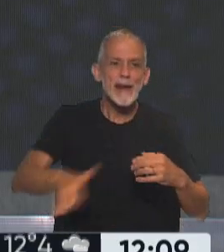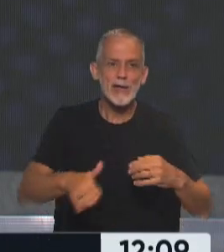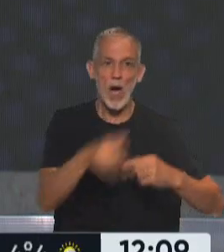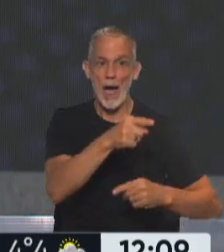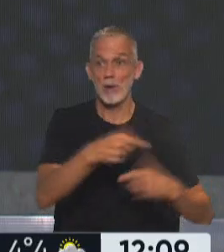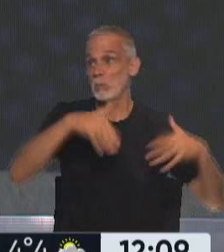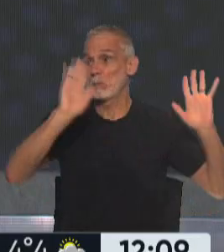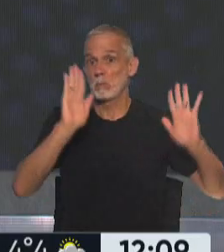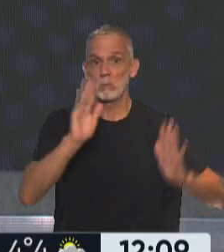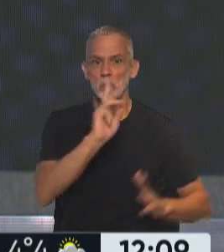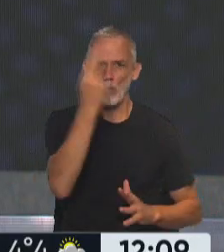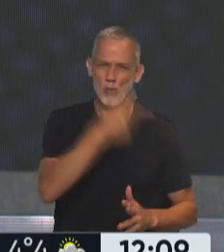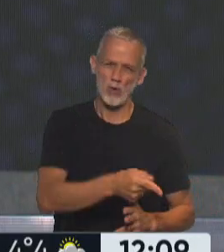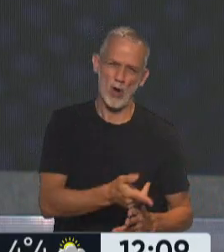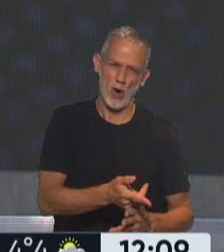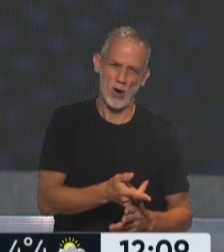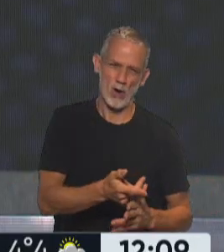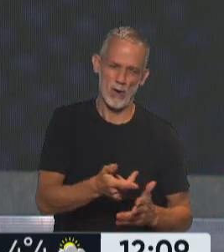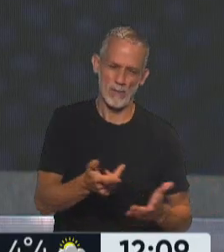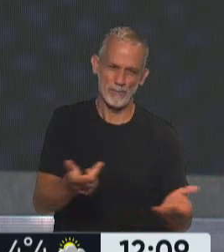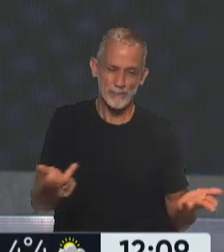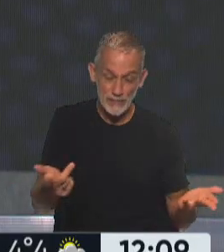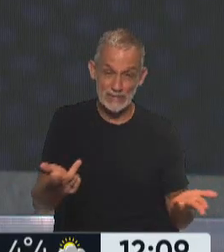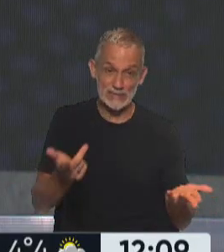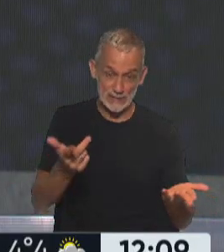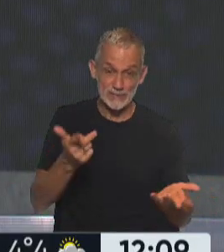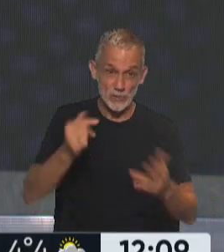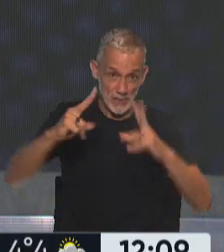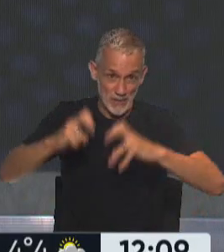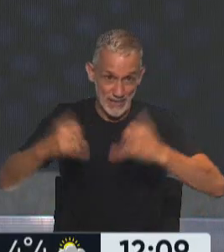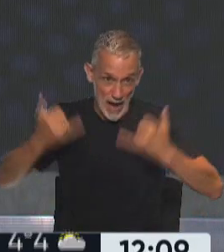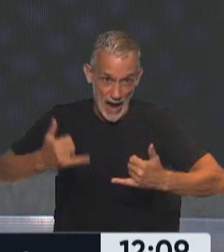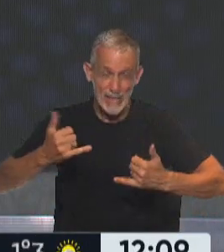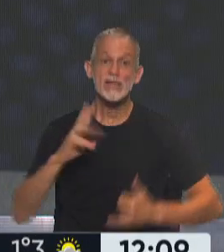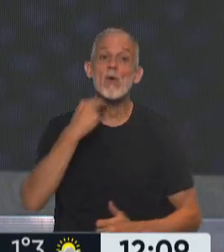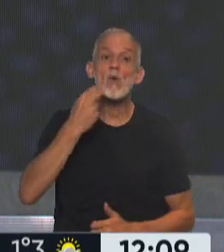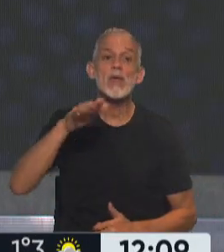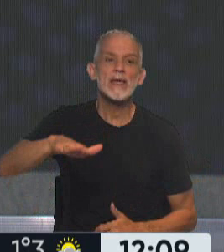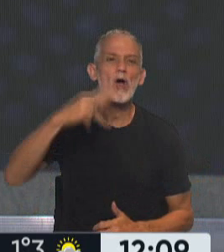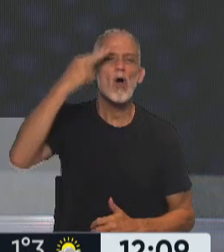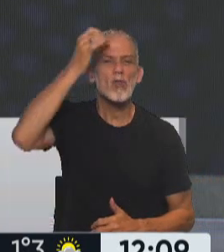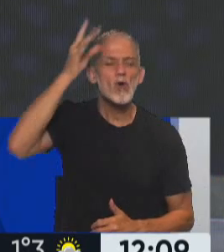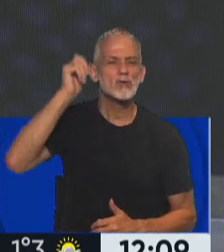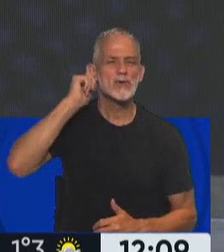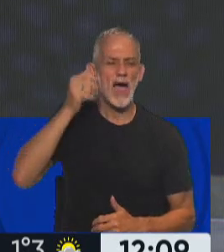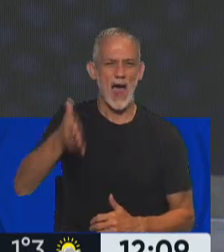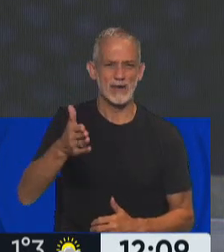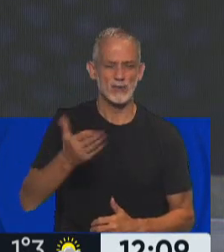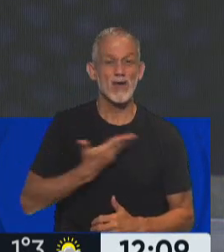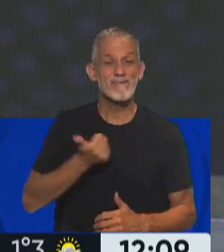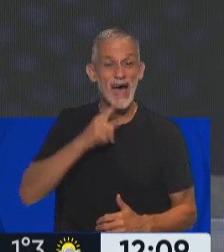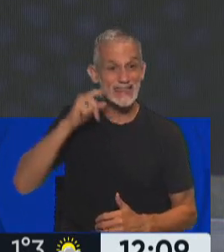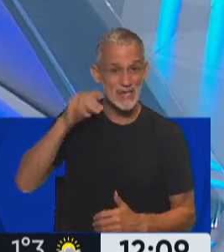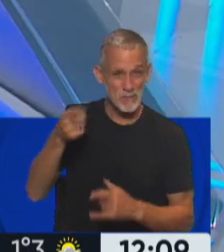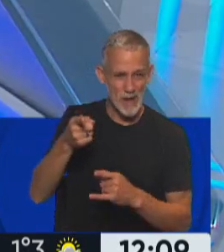allí finalmente ella muriera. ¿Qué queda de todo esto más allá de la investigación? Un hijo de 12 años. Por eso estamos con Fátima Silva para